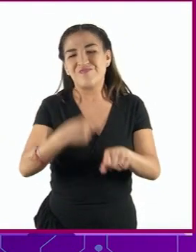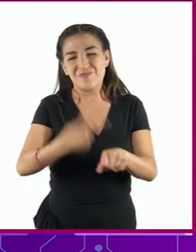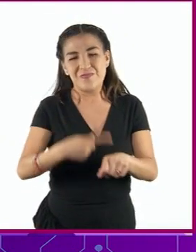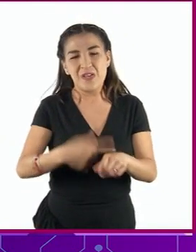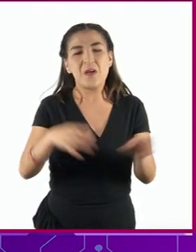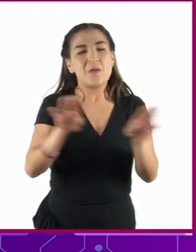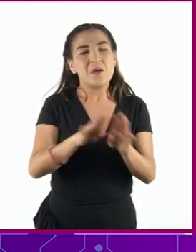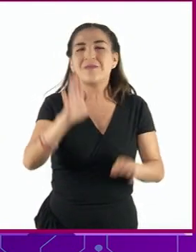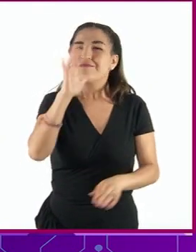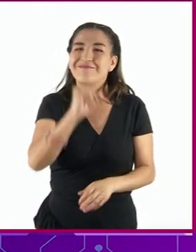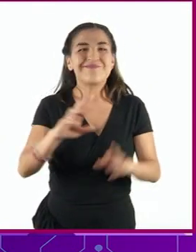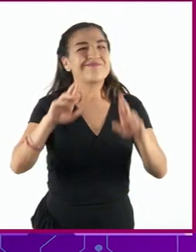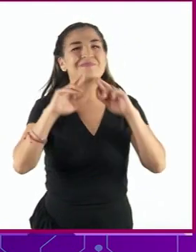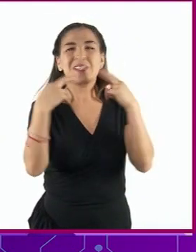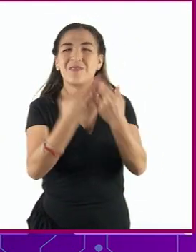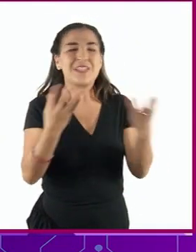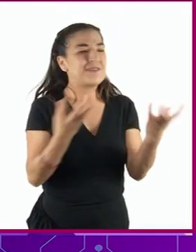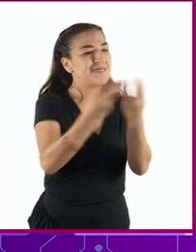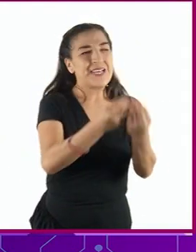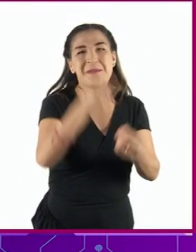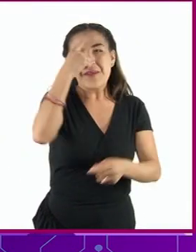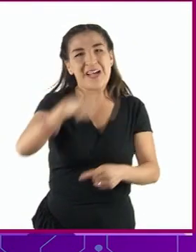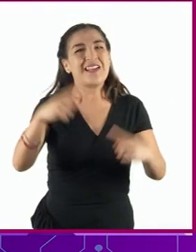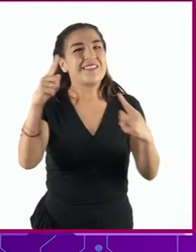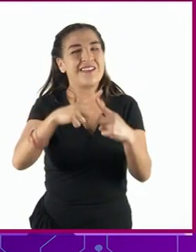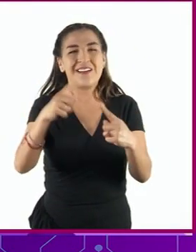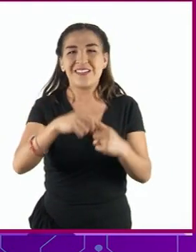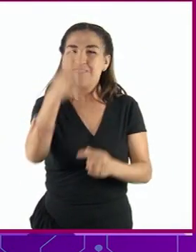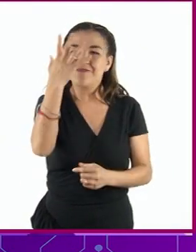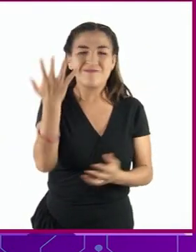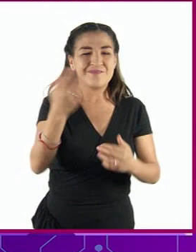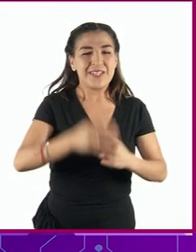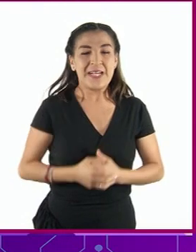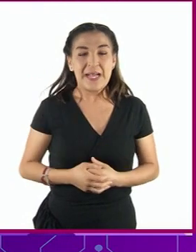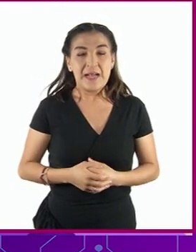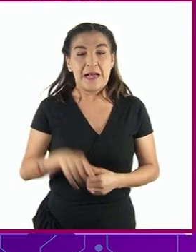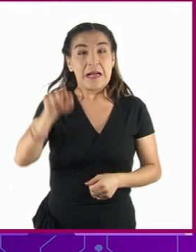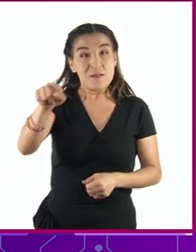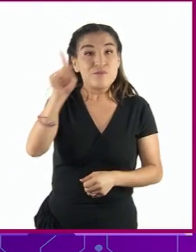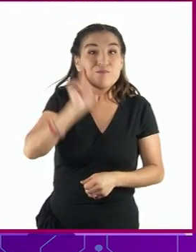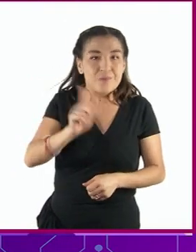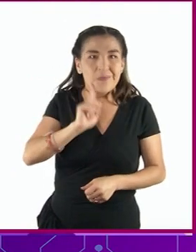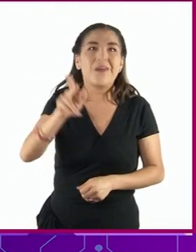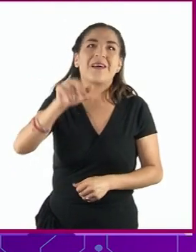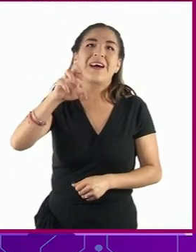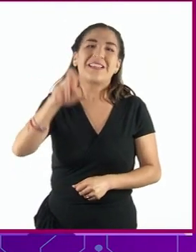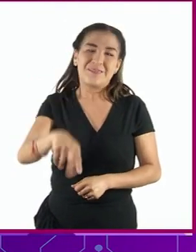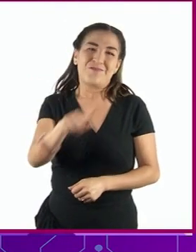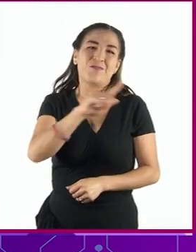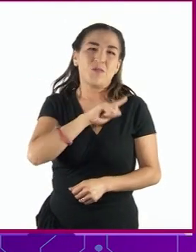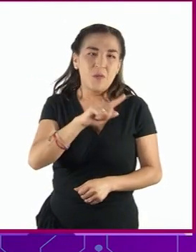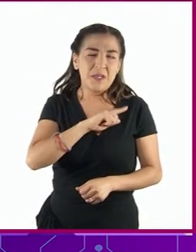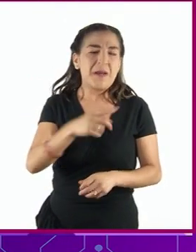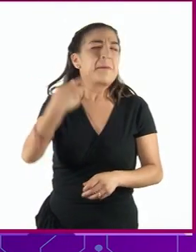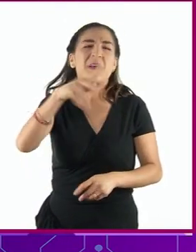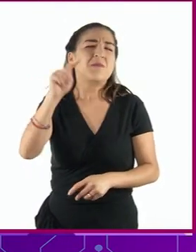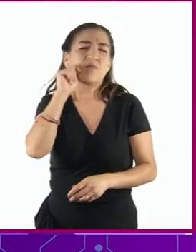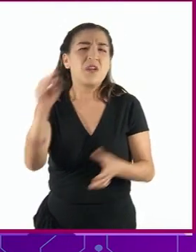reunirse con su compañera para hacer la tarea. Karen la hizo sola y la entregó en nombre de las